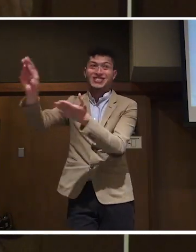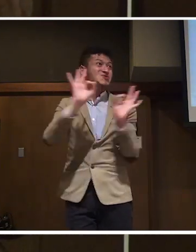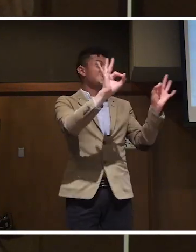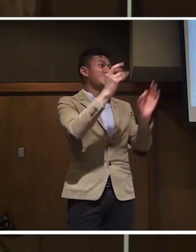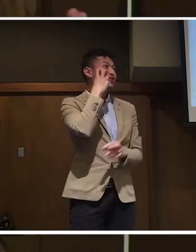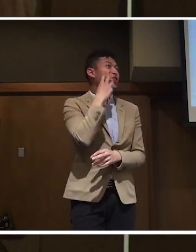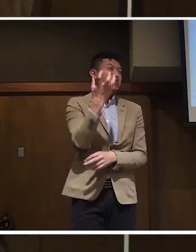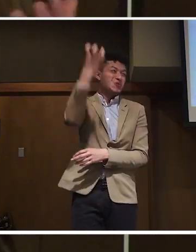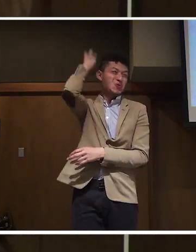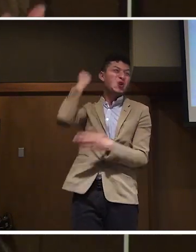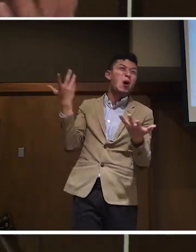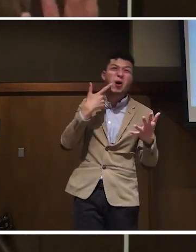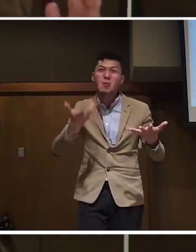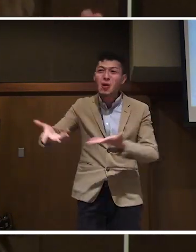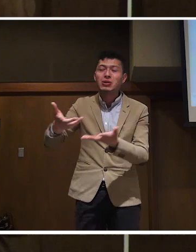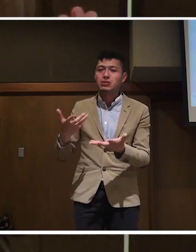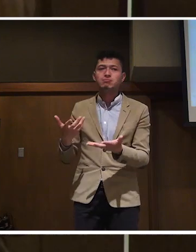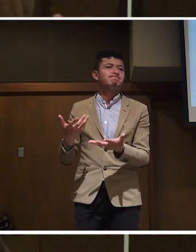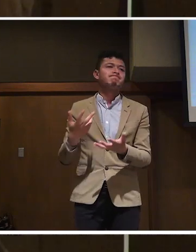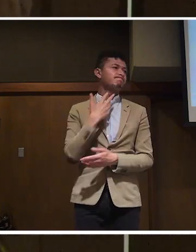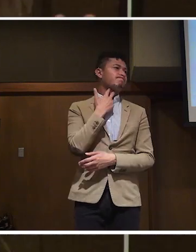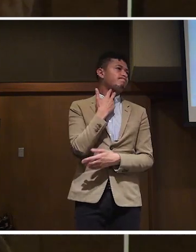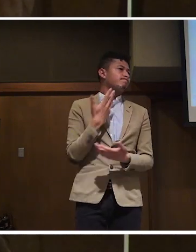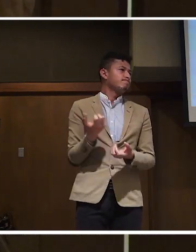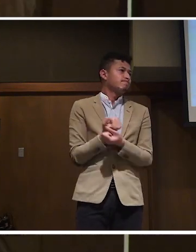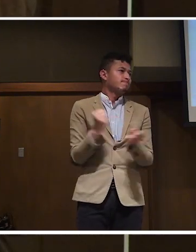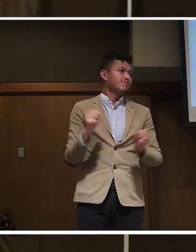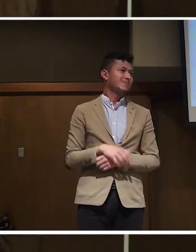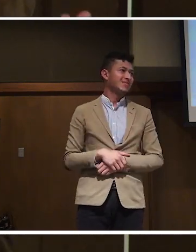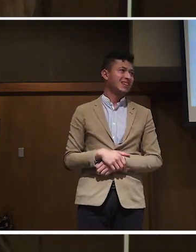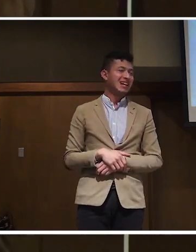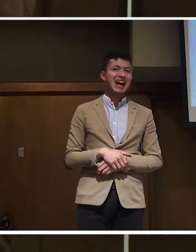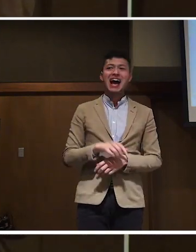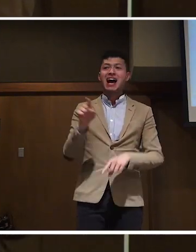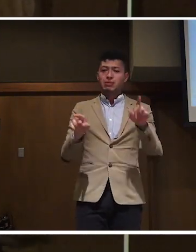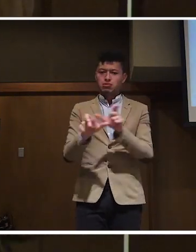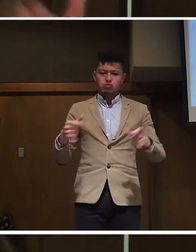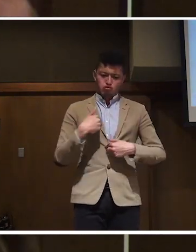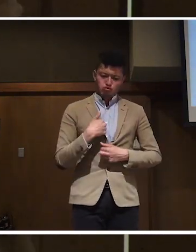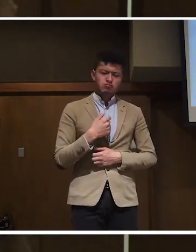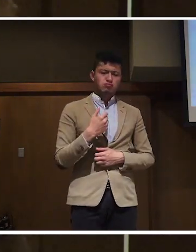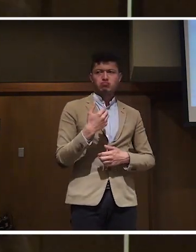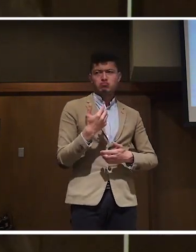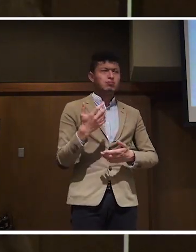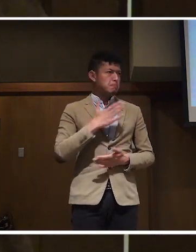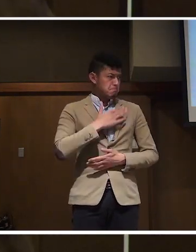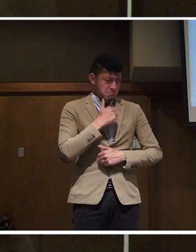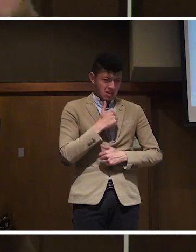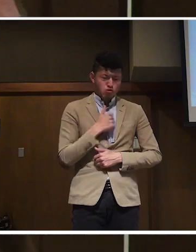ese material que nadie puede reunir con esfuerzo personal. Aún si yo me voy hoy a las